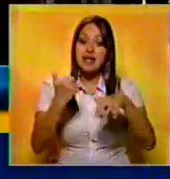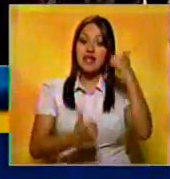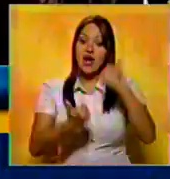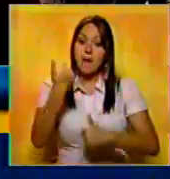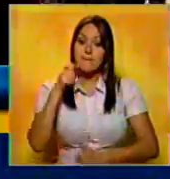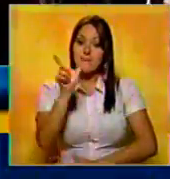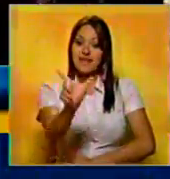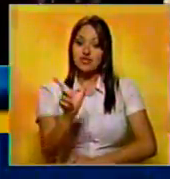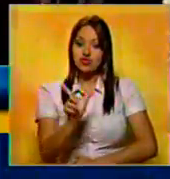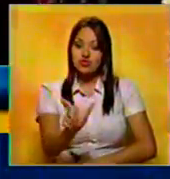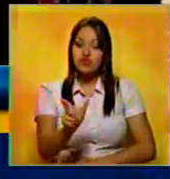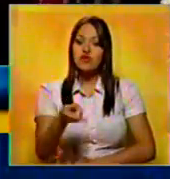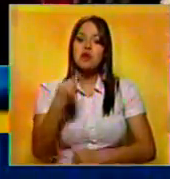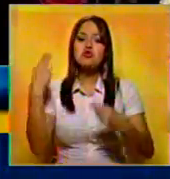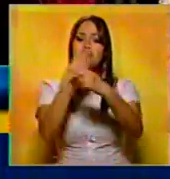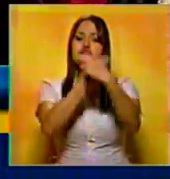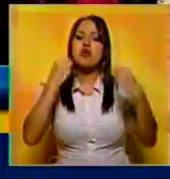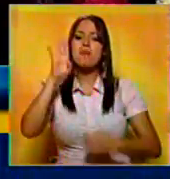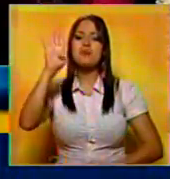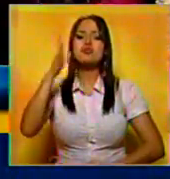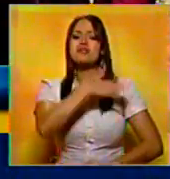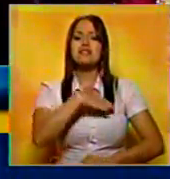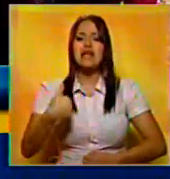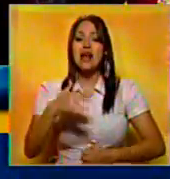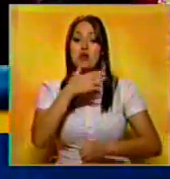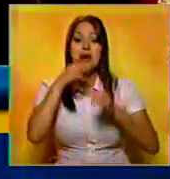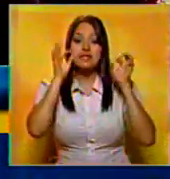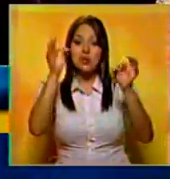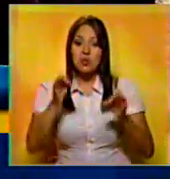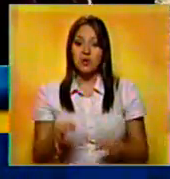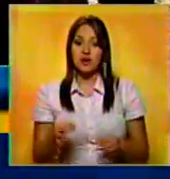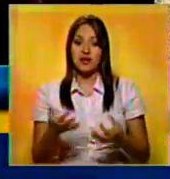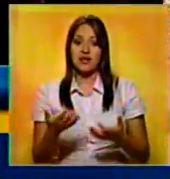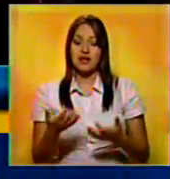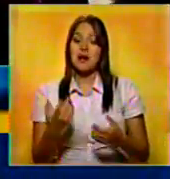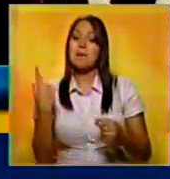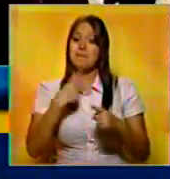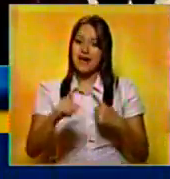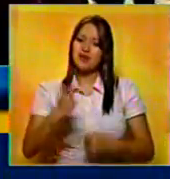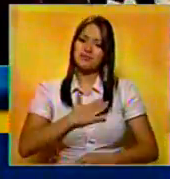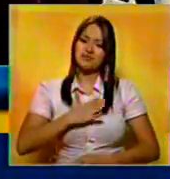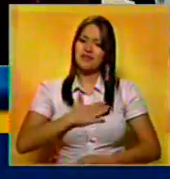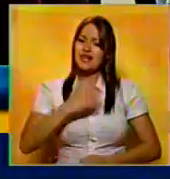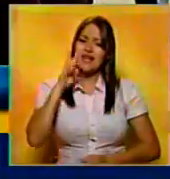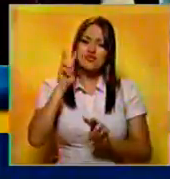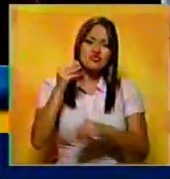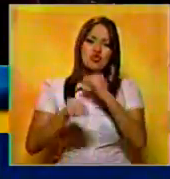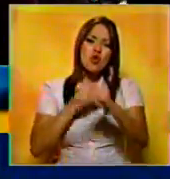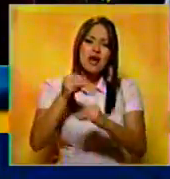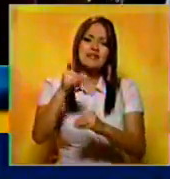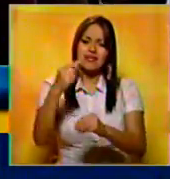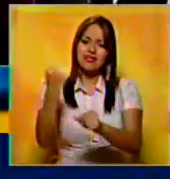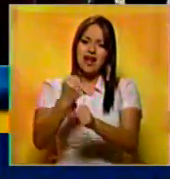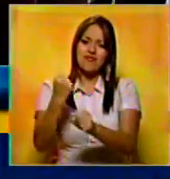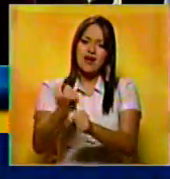del PSUV, la promesa que tienen es la de combatir la inseguridad, aunque para él no lo hicieron cuando fueron